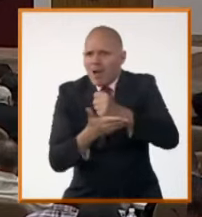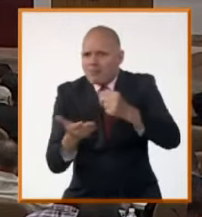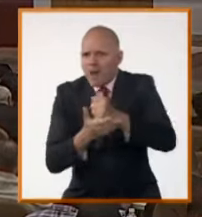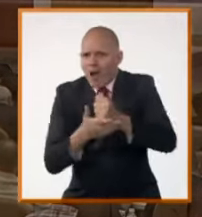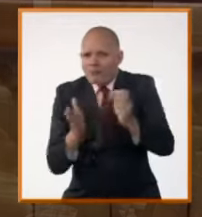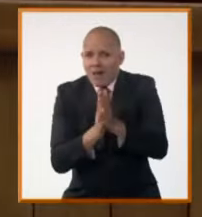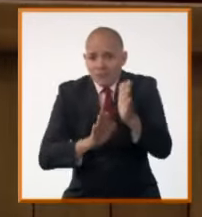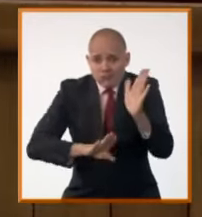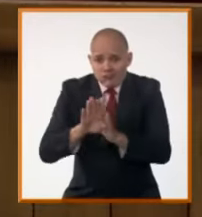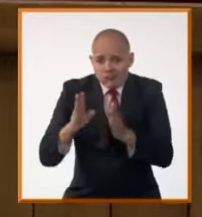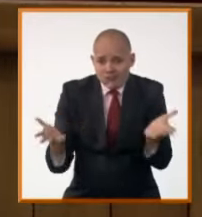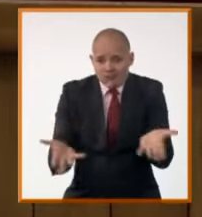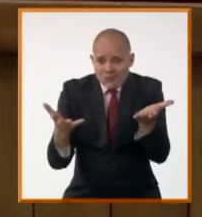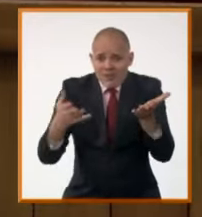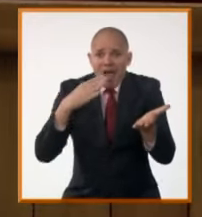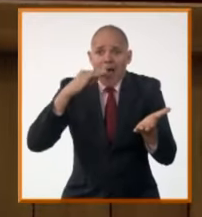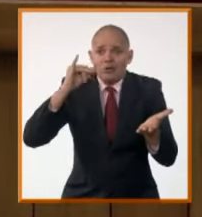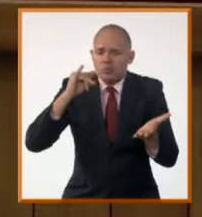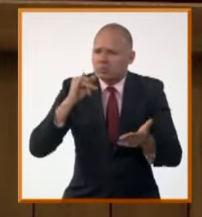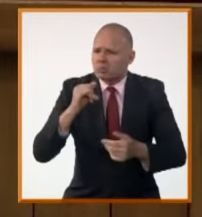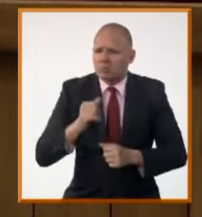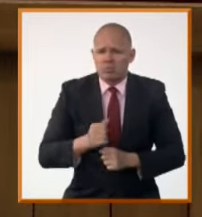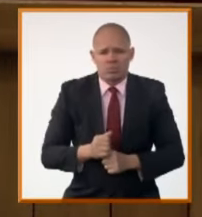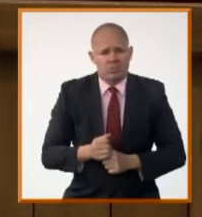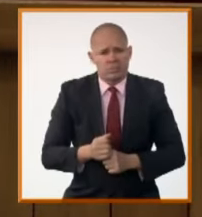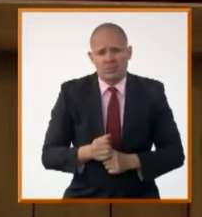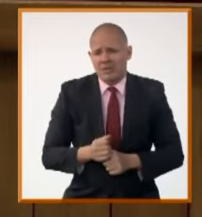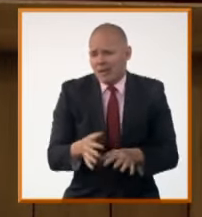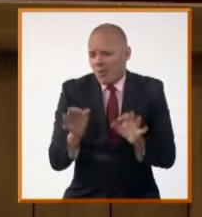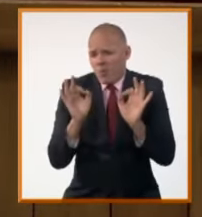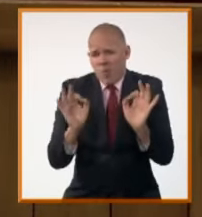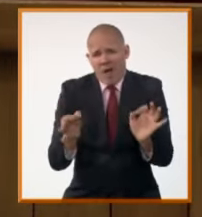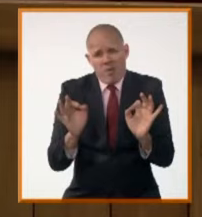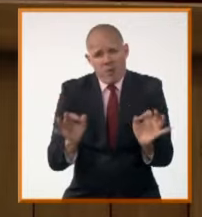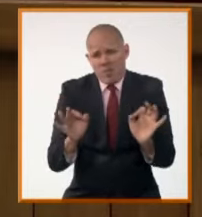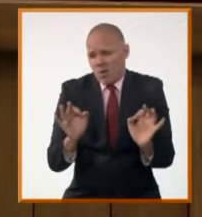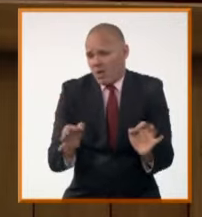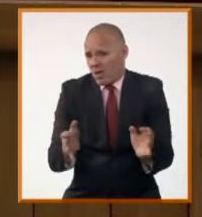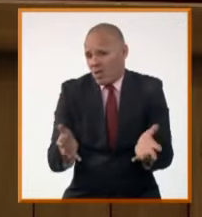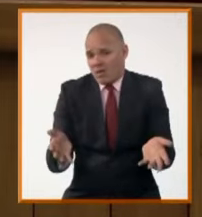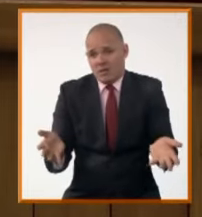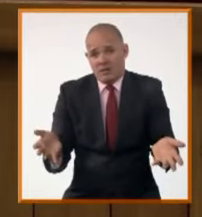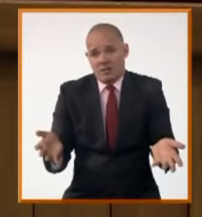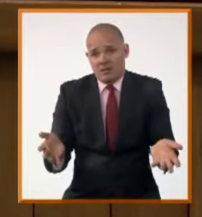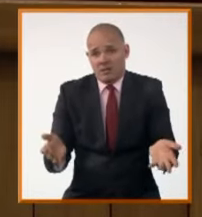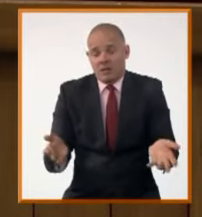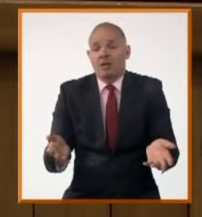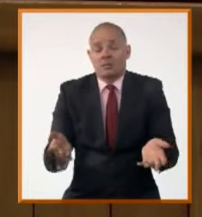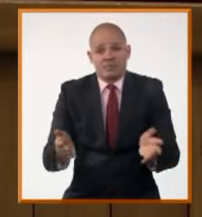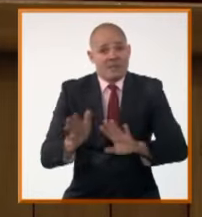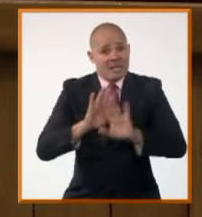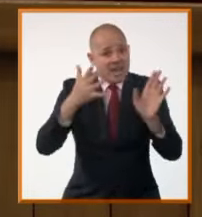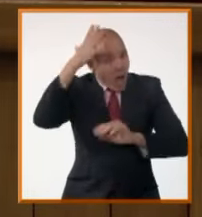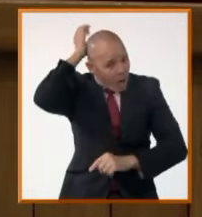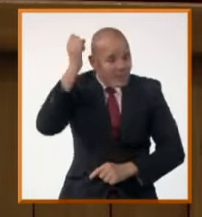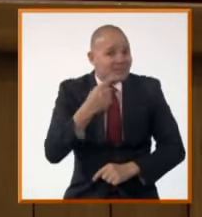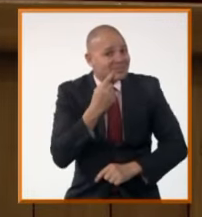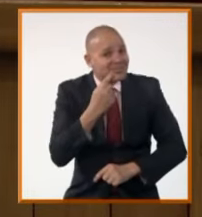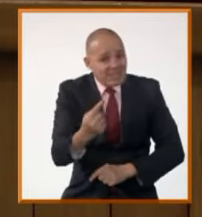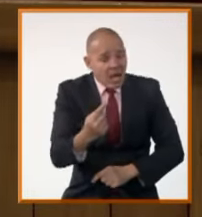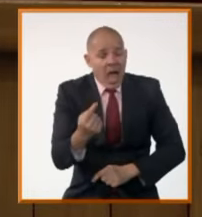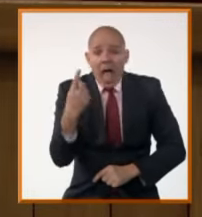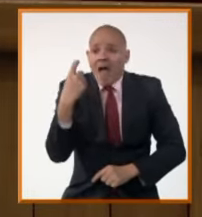que expresaron nuestro general de Gessi cuando dijo hay que salvar la industria azucarera y sus derivados. Y añadía, es